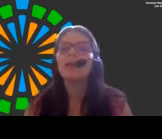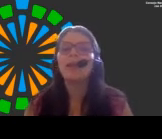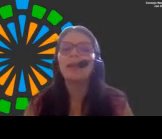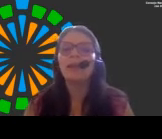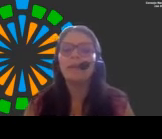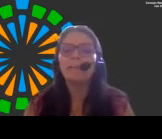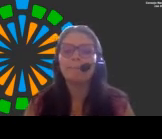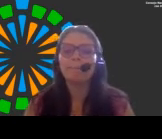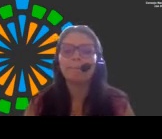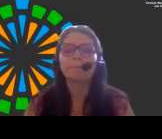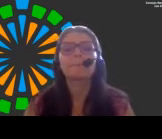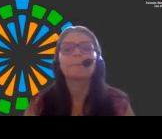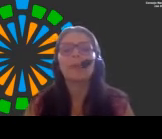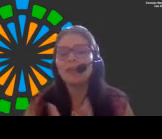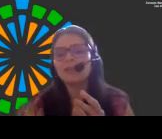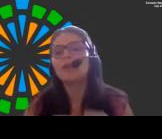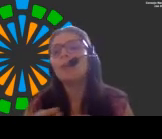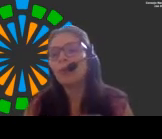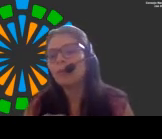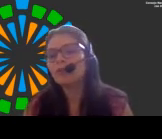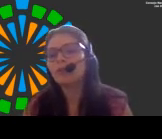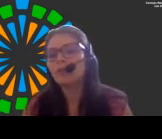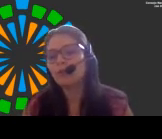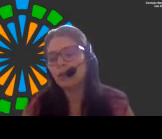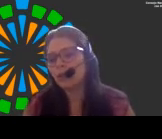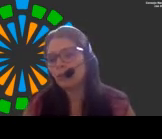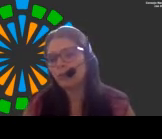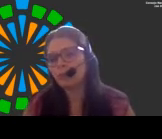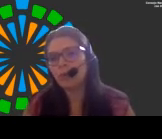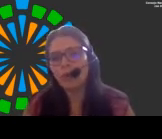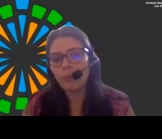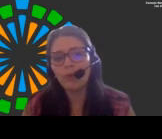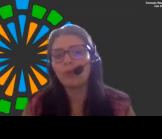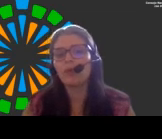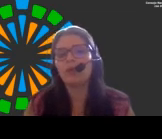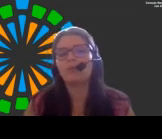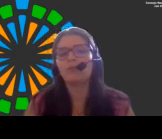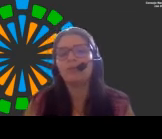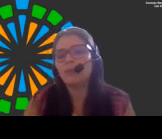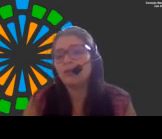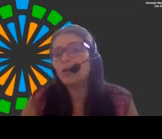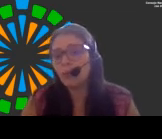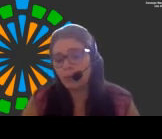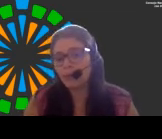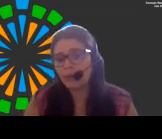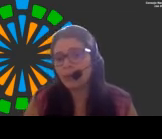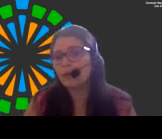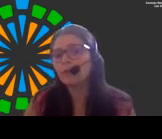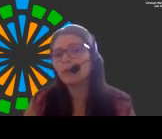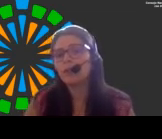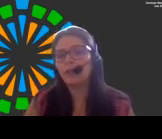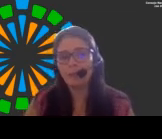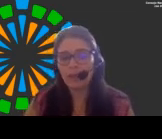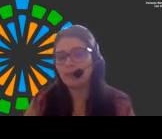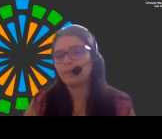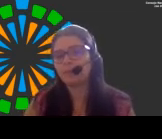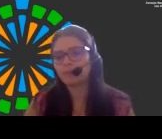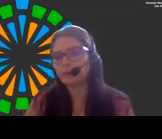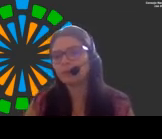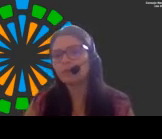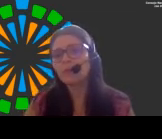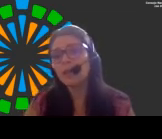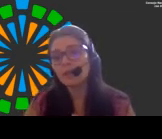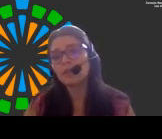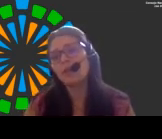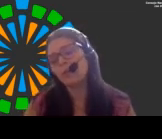ocasión es así como podemos irnos nutriendo poco a poco en Estos espacios de compartir también